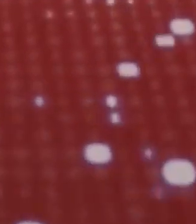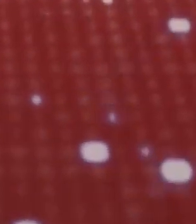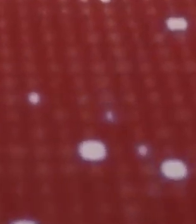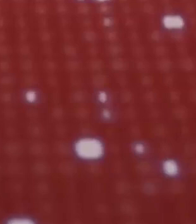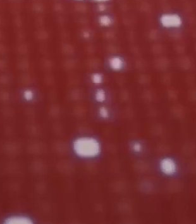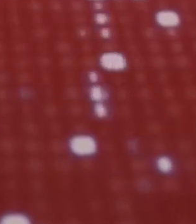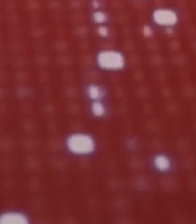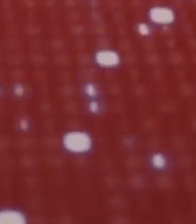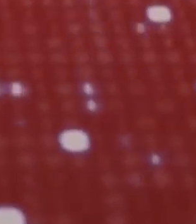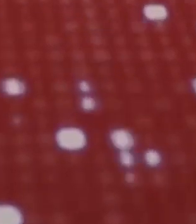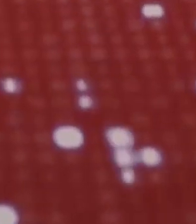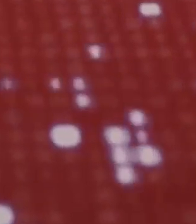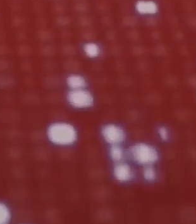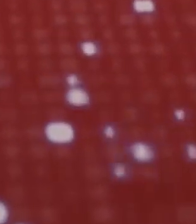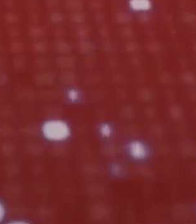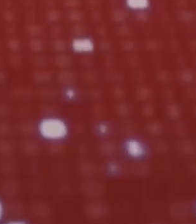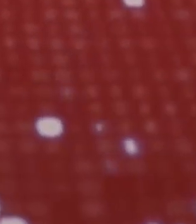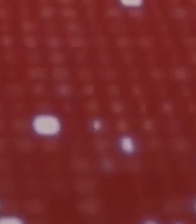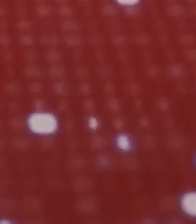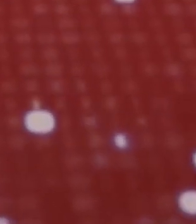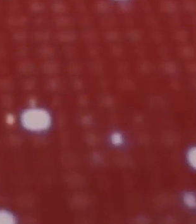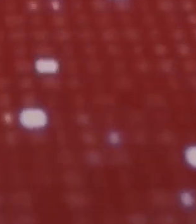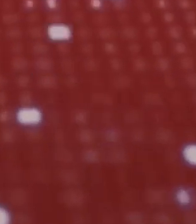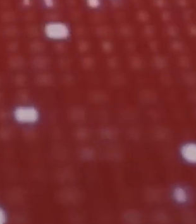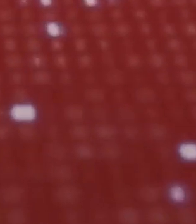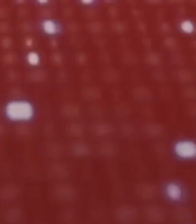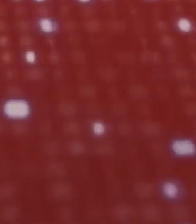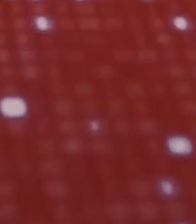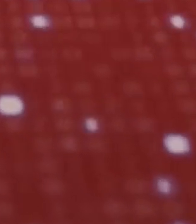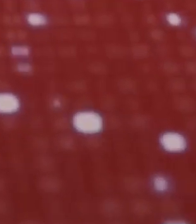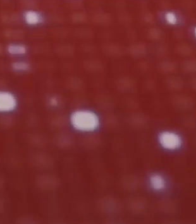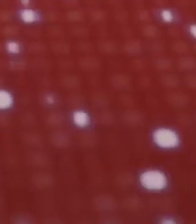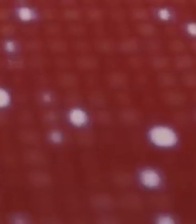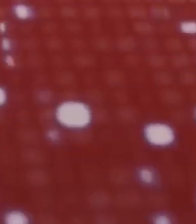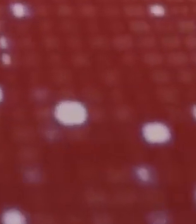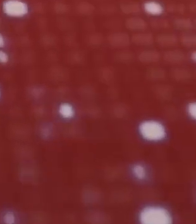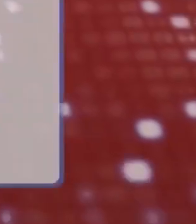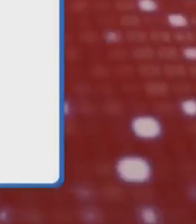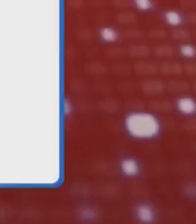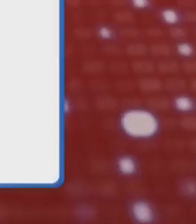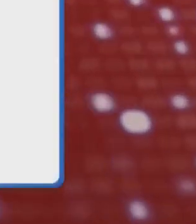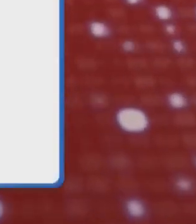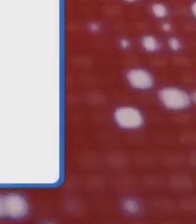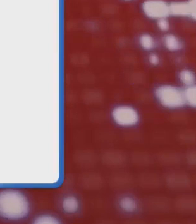presentó Portavoz Noticias.